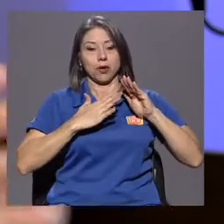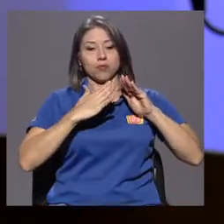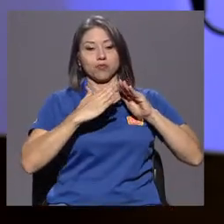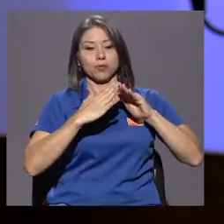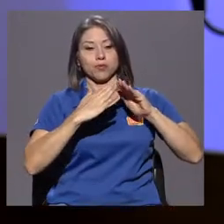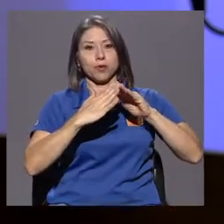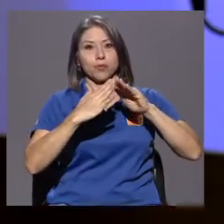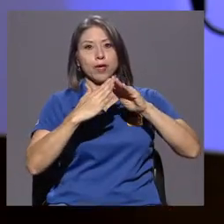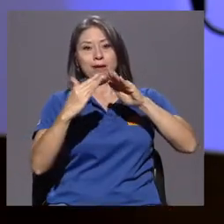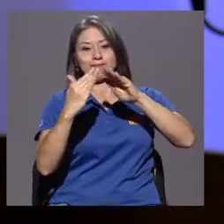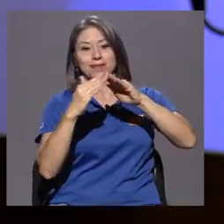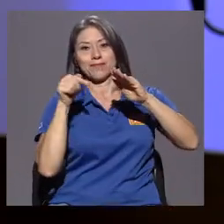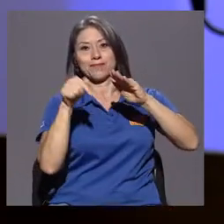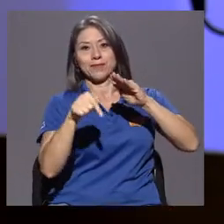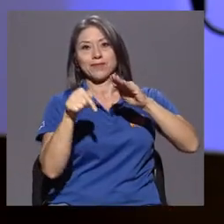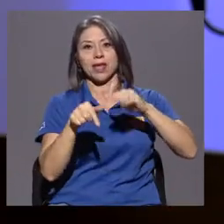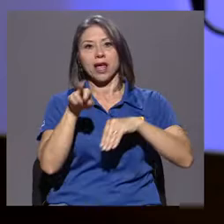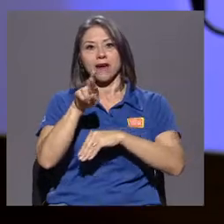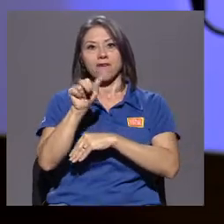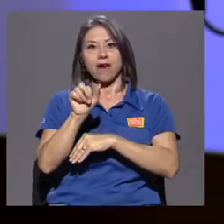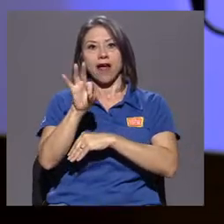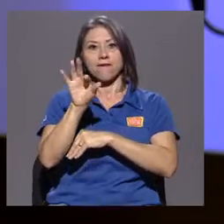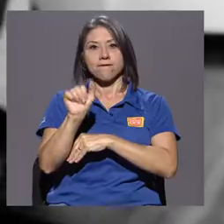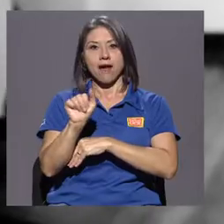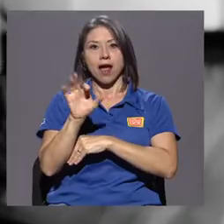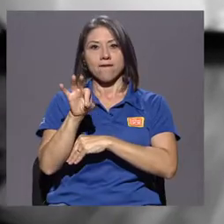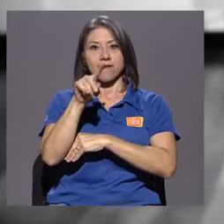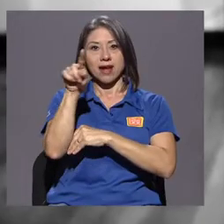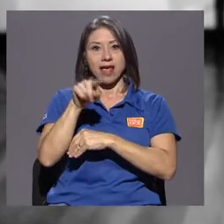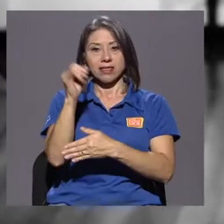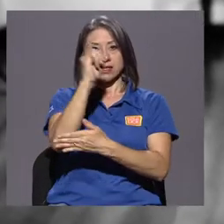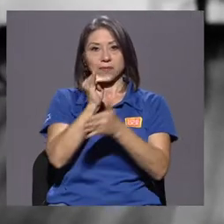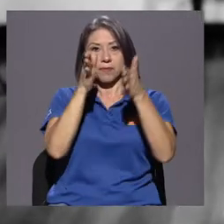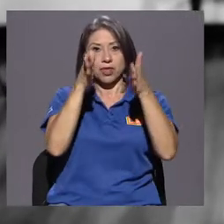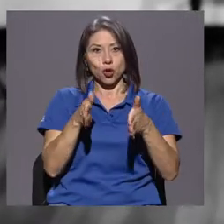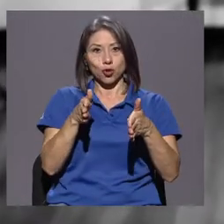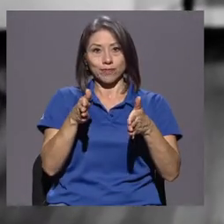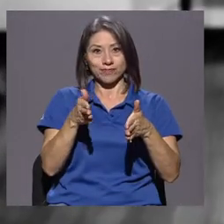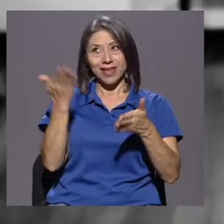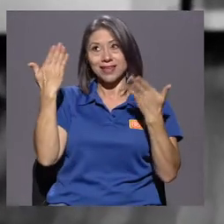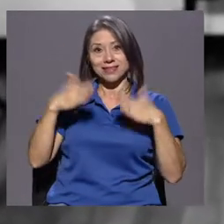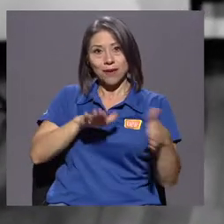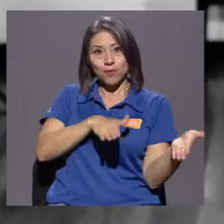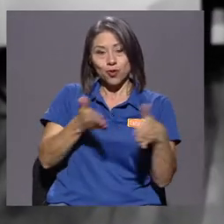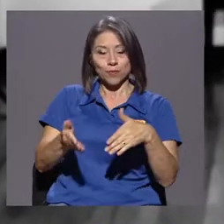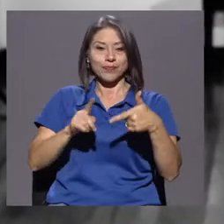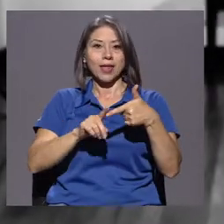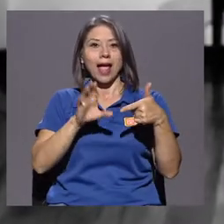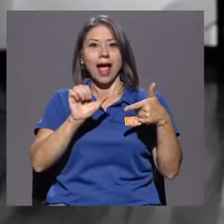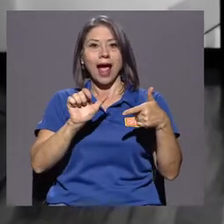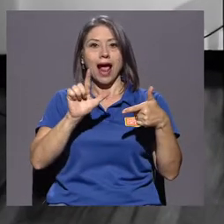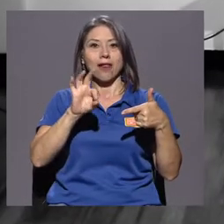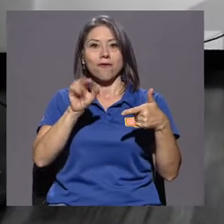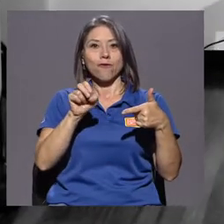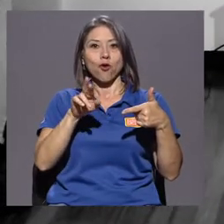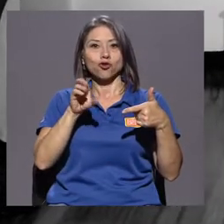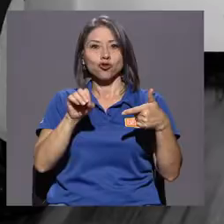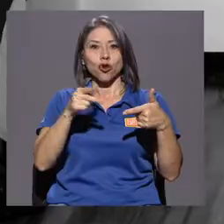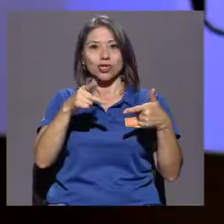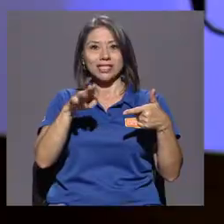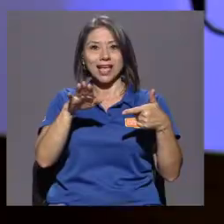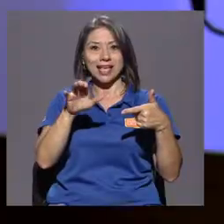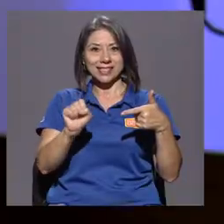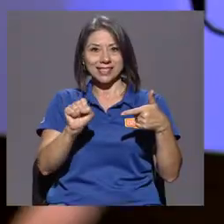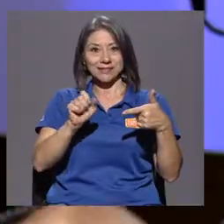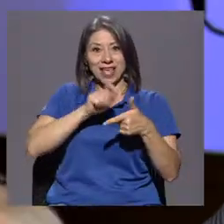vivía rafa fernández el pintor que de dios goce alfonso chase y el futbolista rolando cadáver villalobos